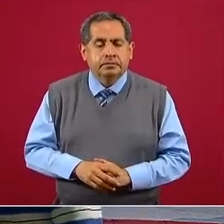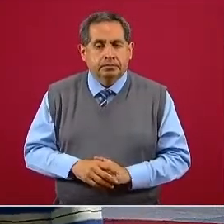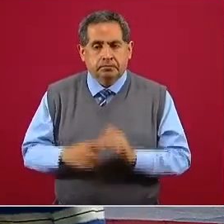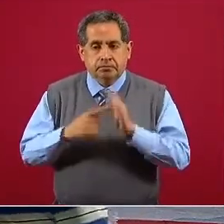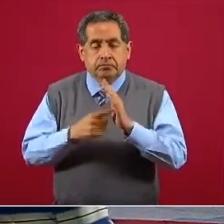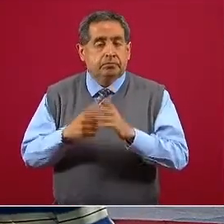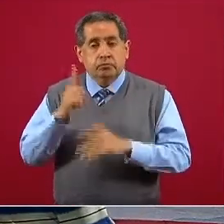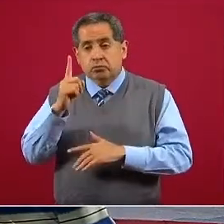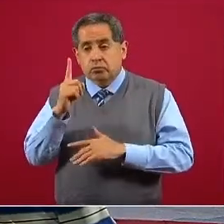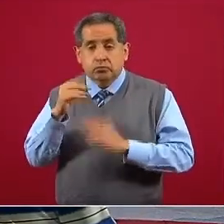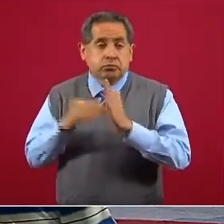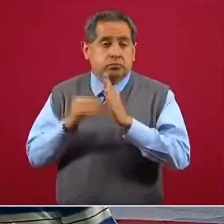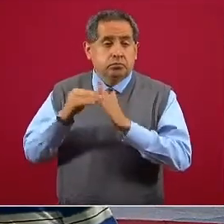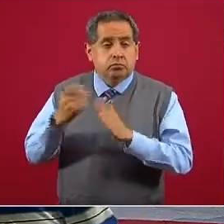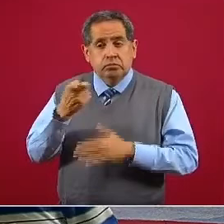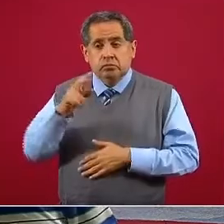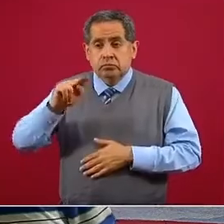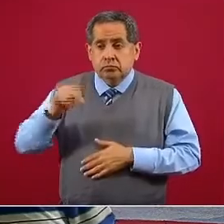Bien,